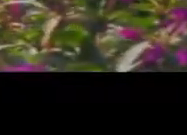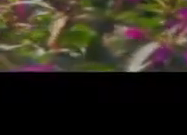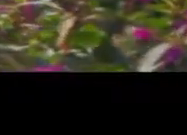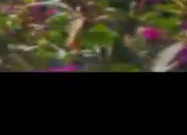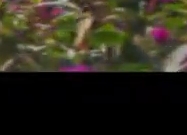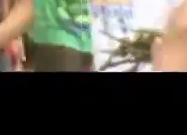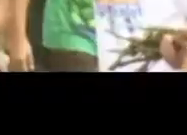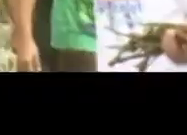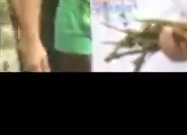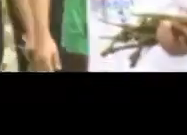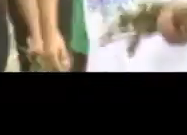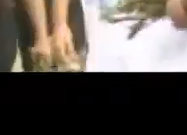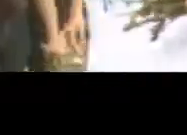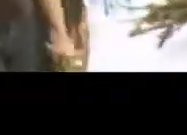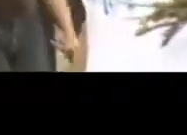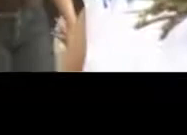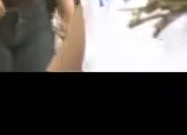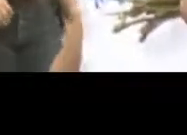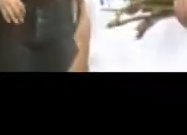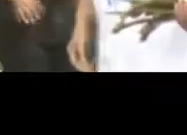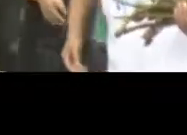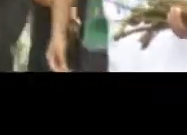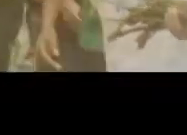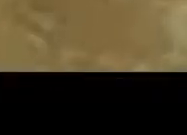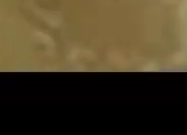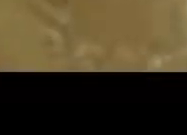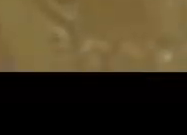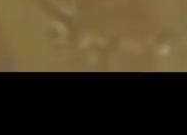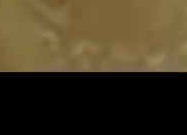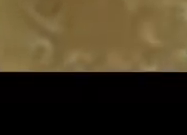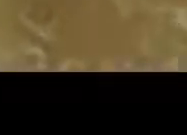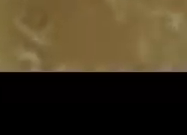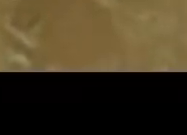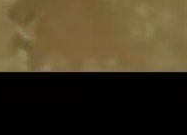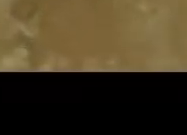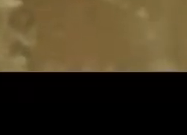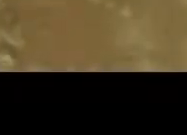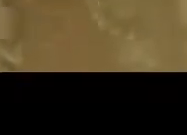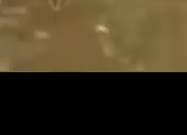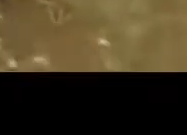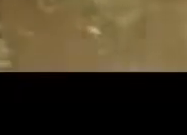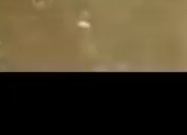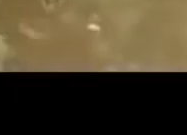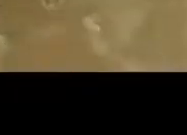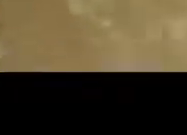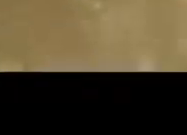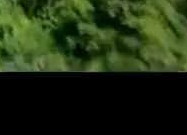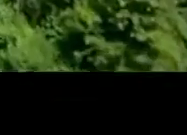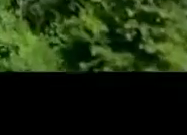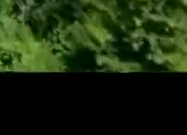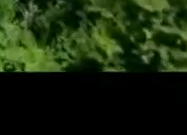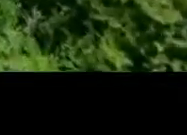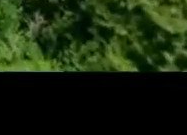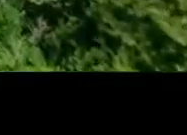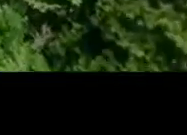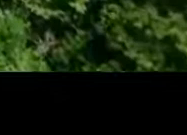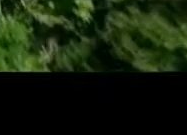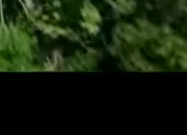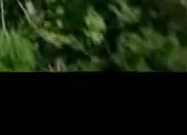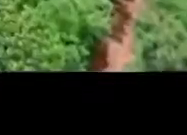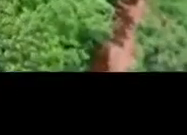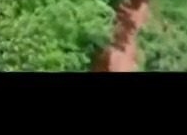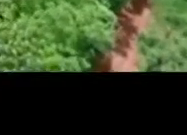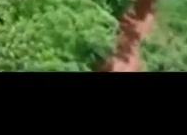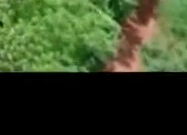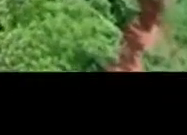Cuidemos nuestro medio ambiente, sembremos árboles. Los árboles, además de producir oxígeno y embellecer nuestro entorno, son